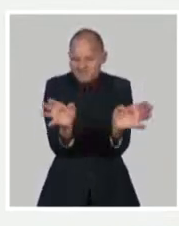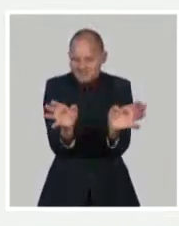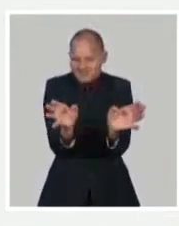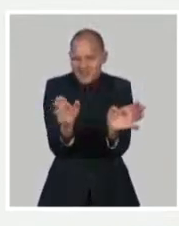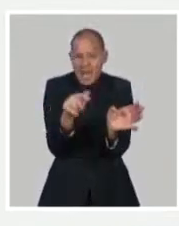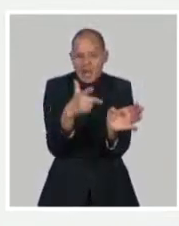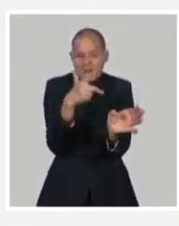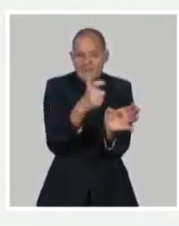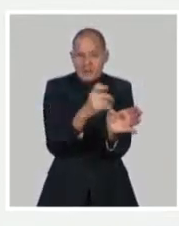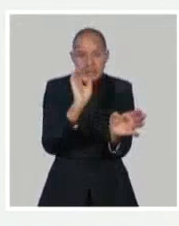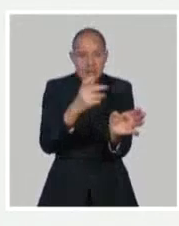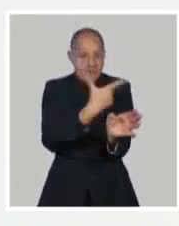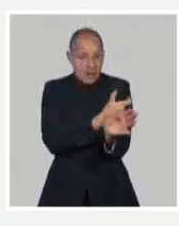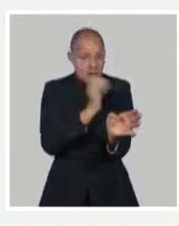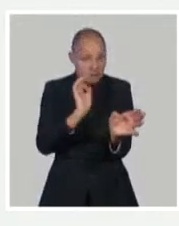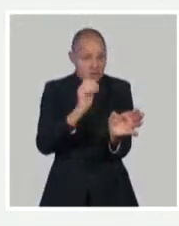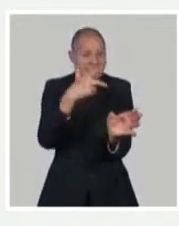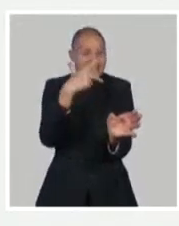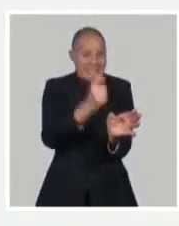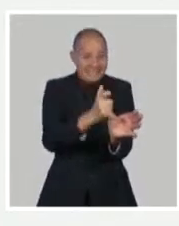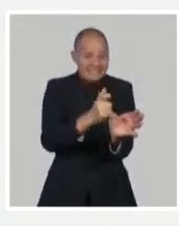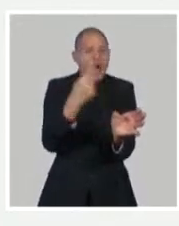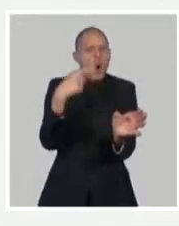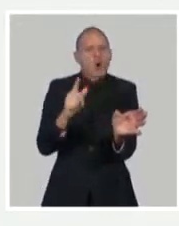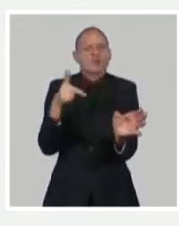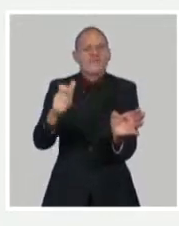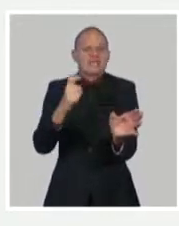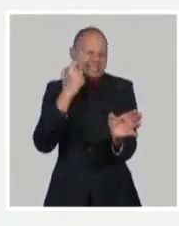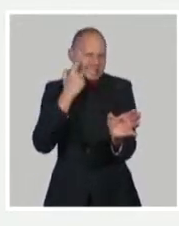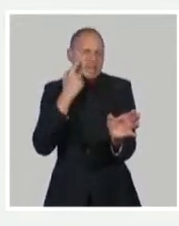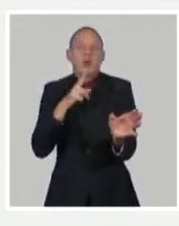estamos nosotros moviendo. Eso con respecto a Soberana 1, o sea,